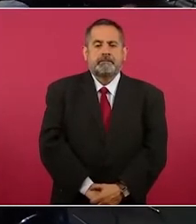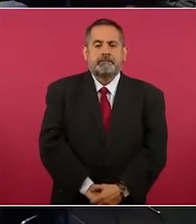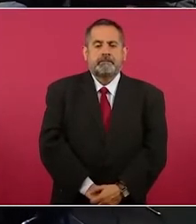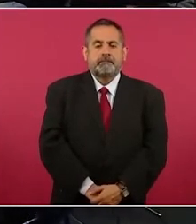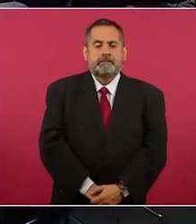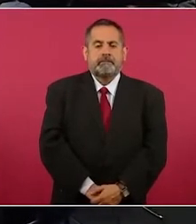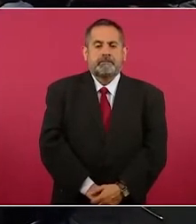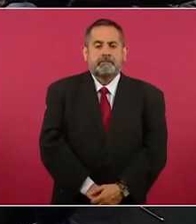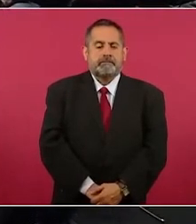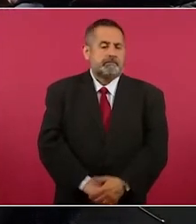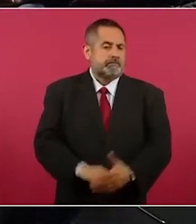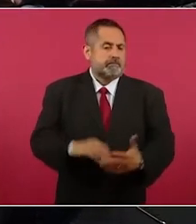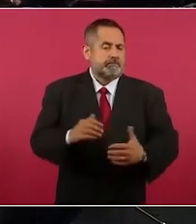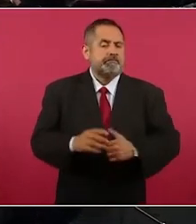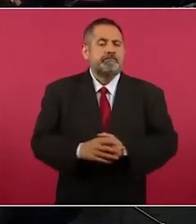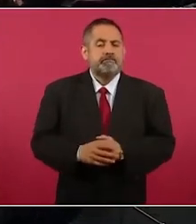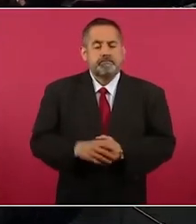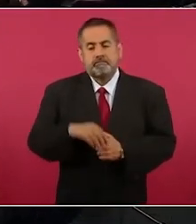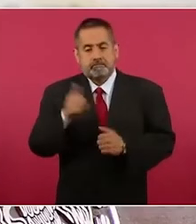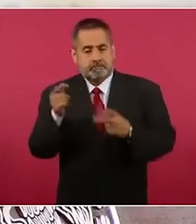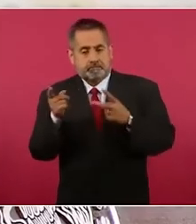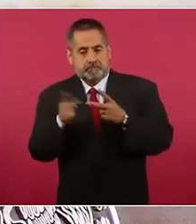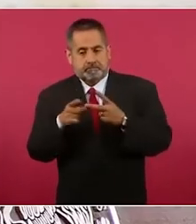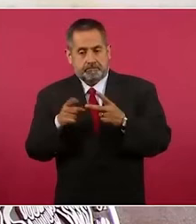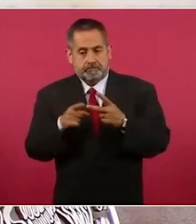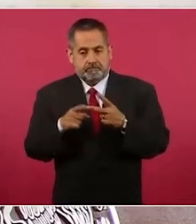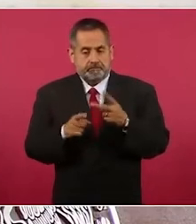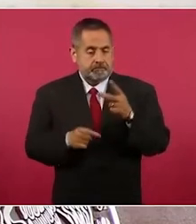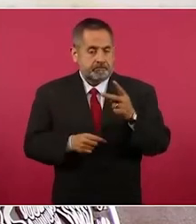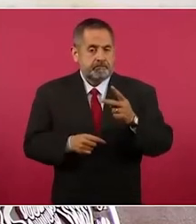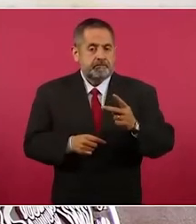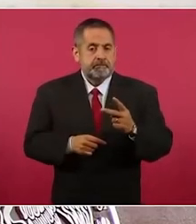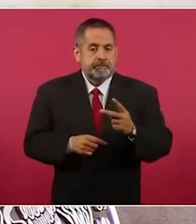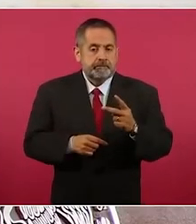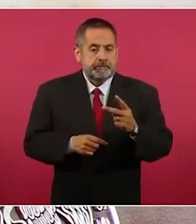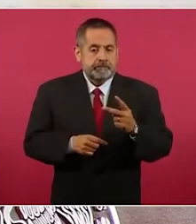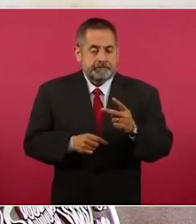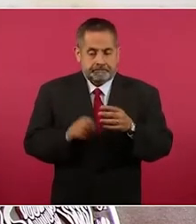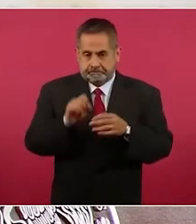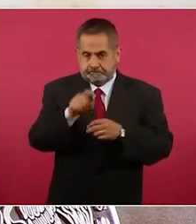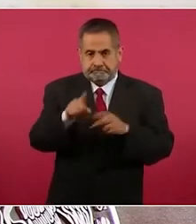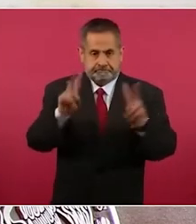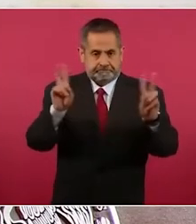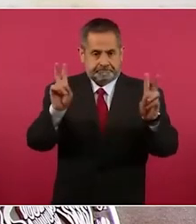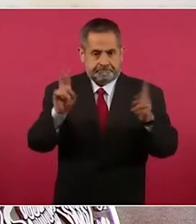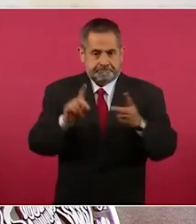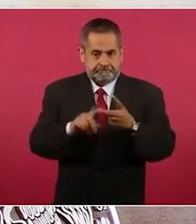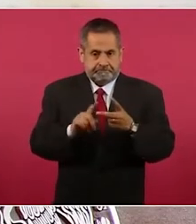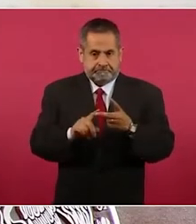Y el otro asunto relacionado con este tema